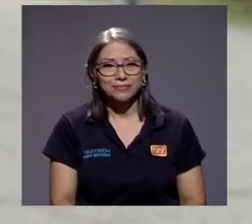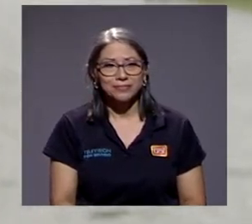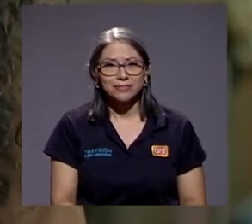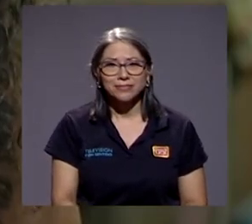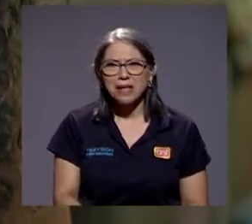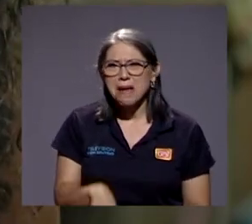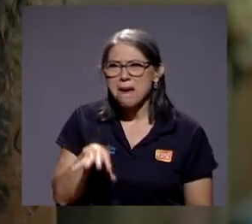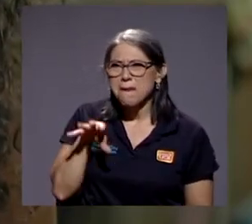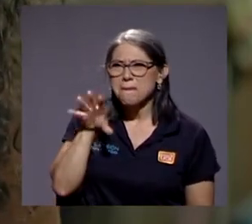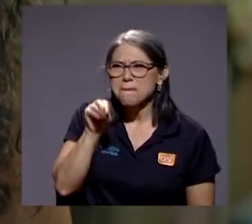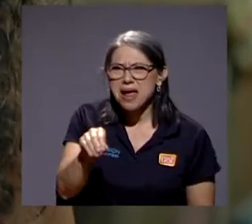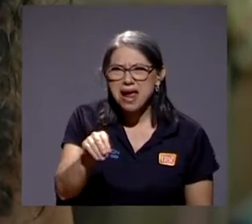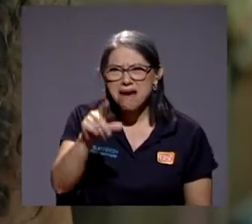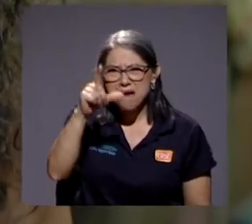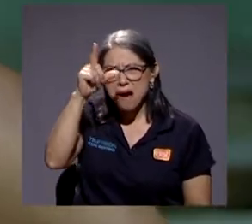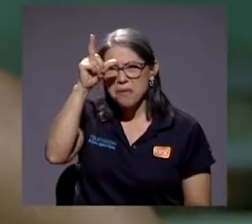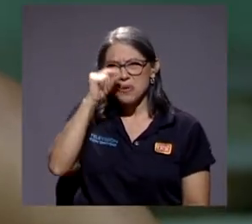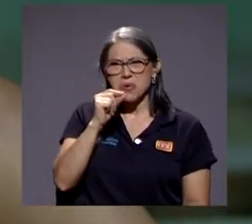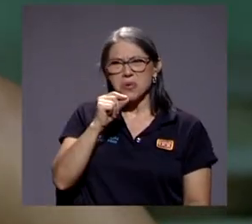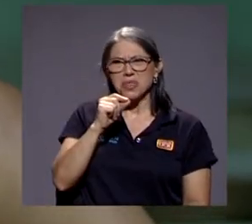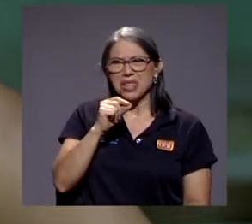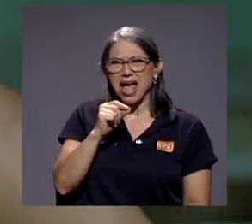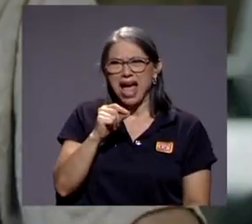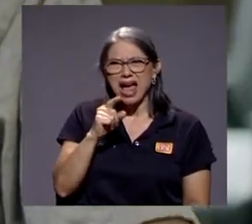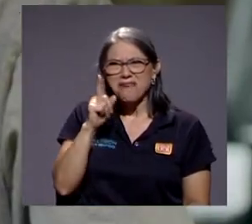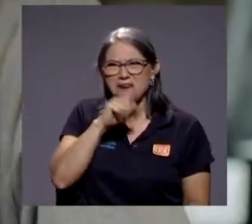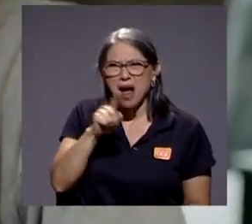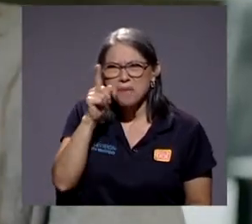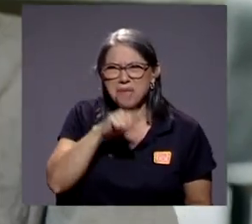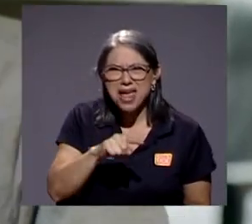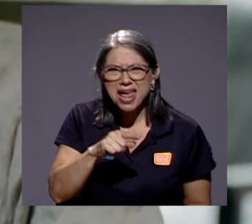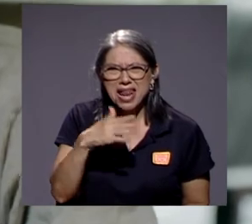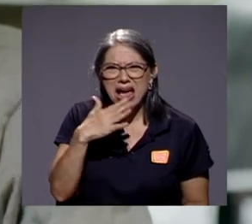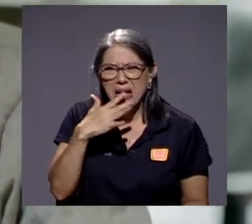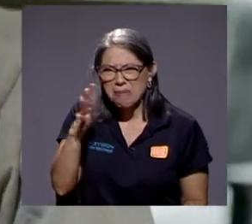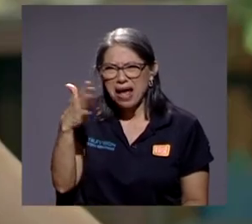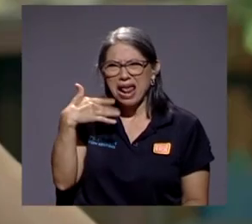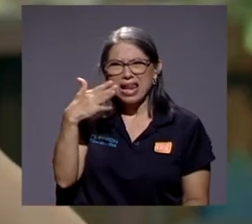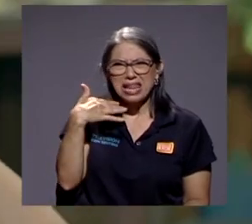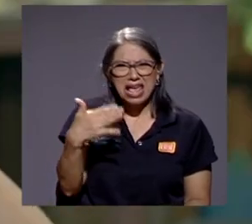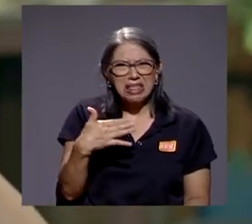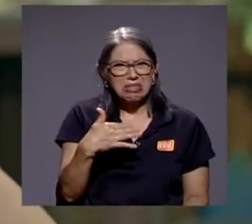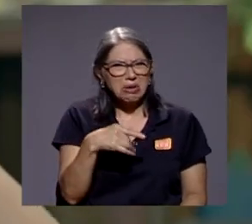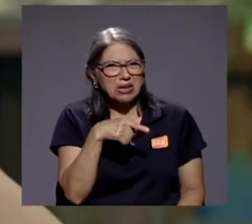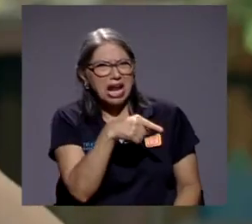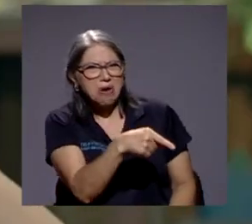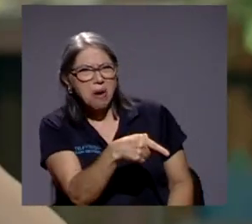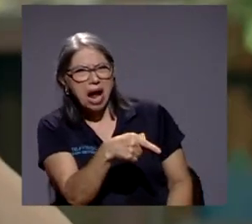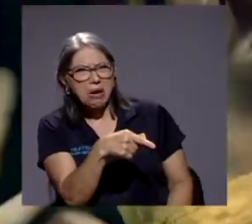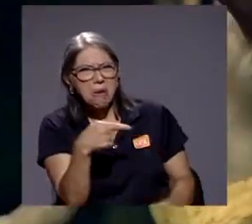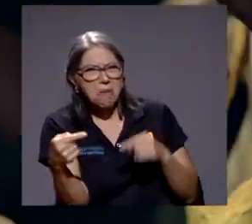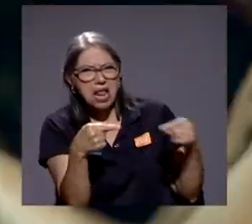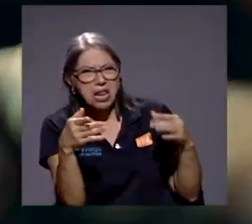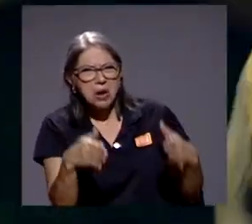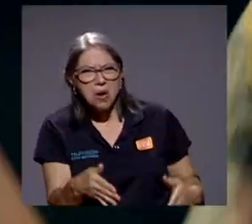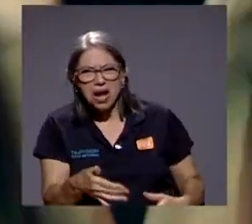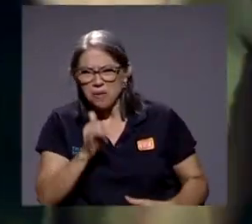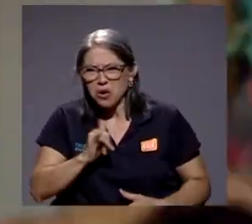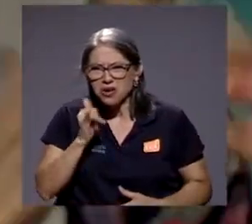bruto a mal aliento cuajó una borracha cara de loca